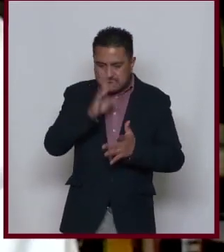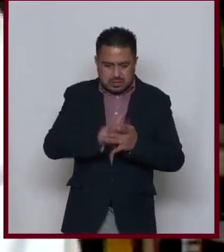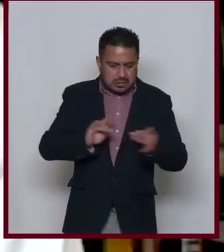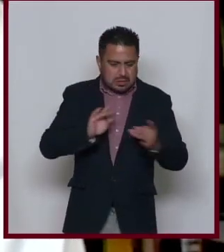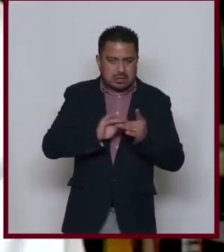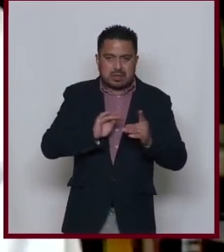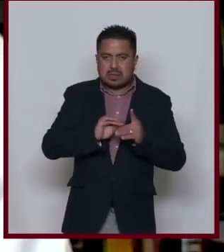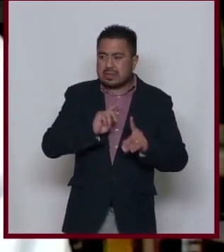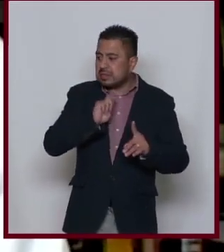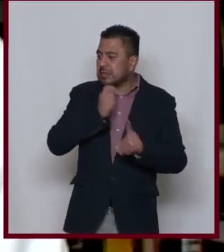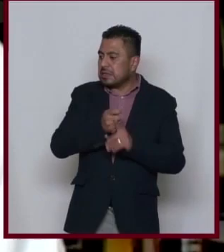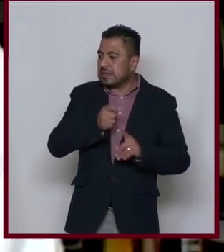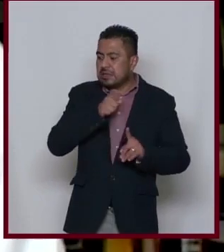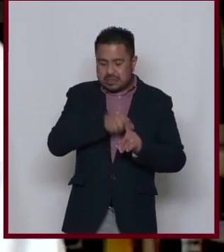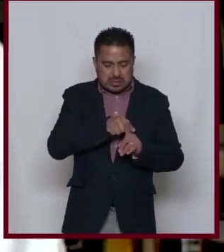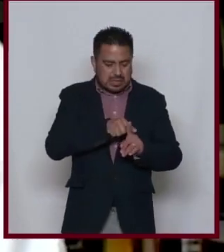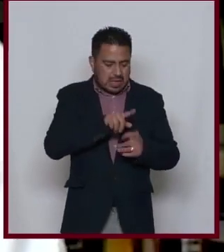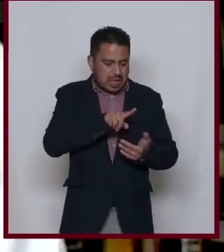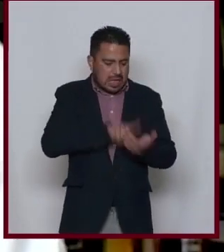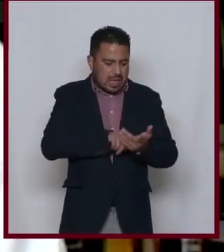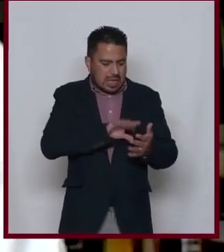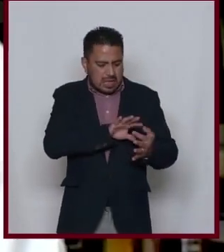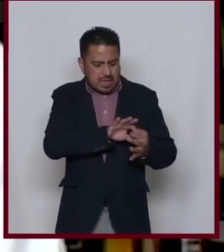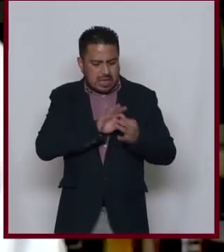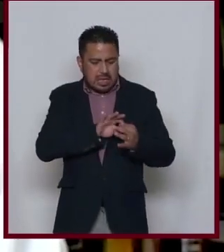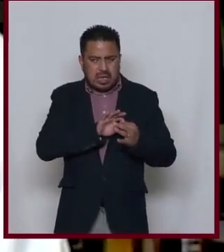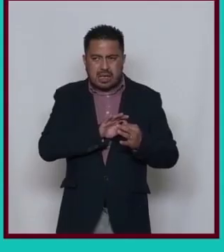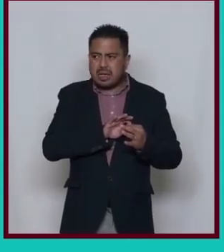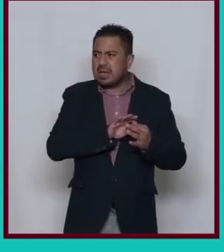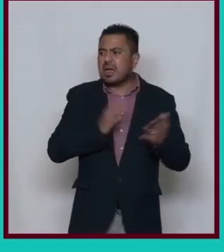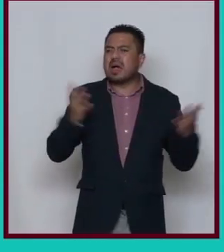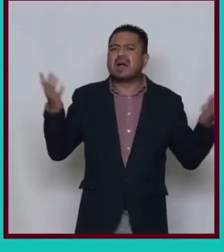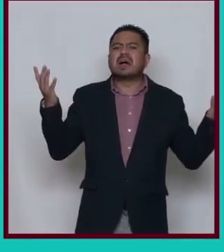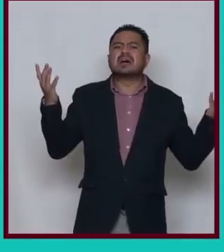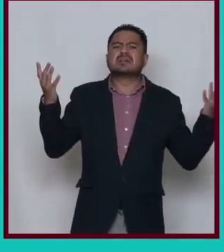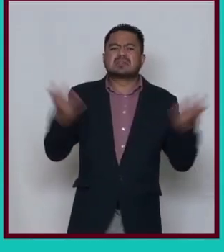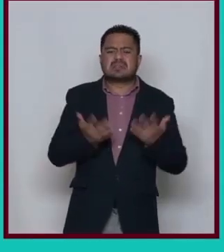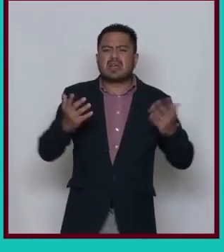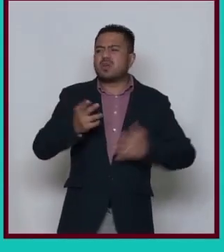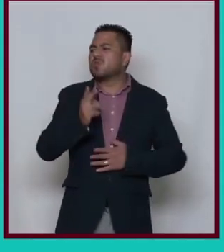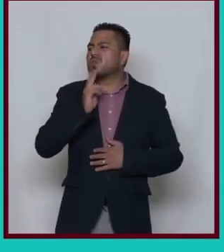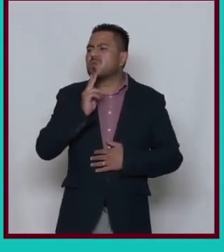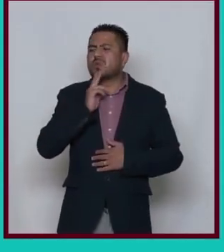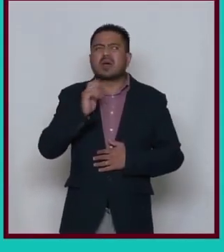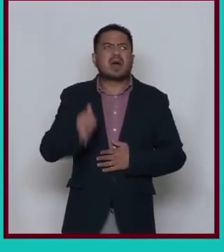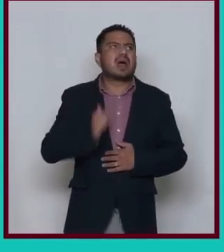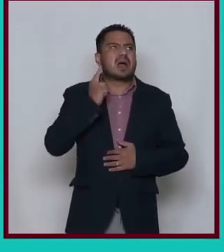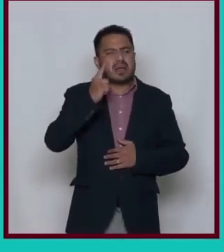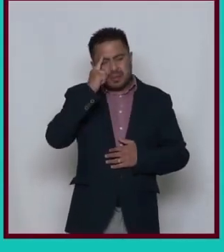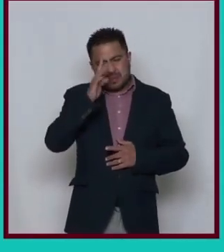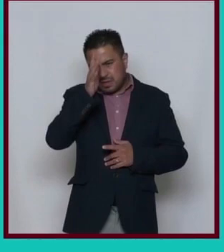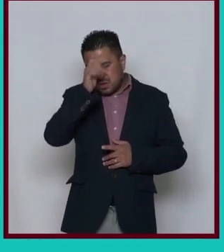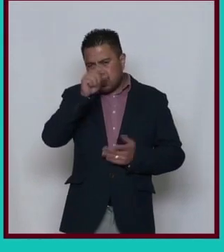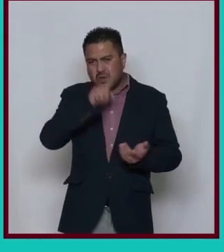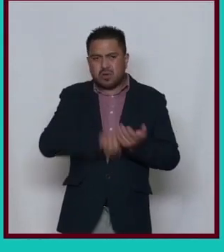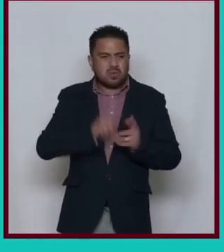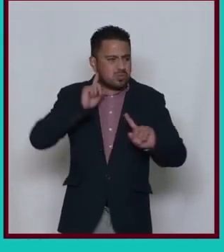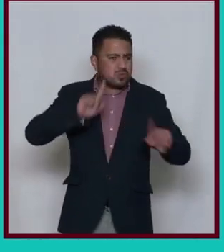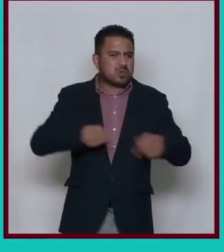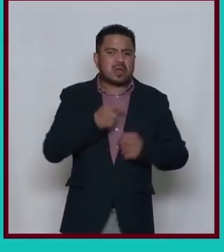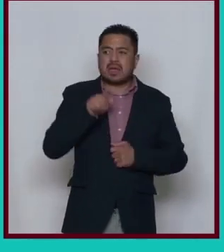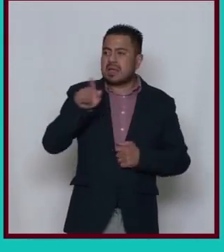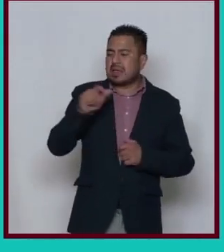que el que se tiene referencia de tratar de utilizar algo para definir la música fue